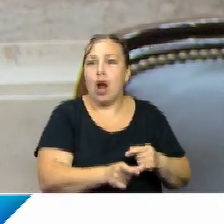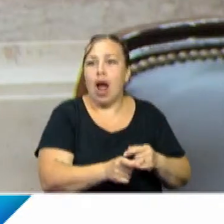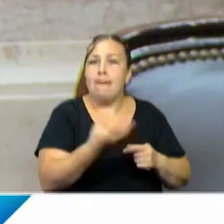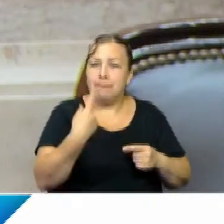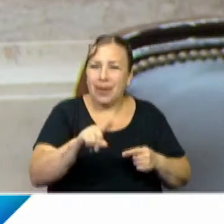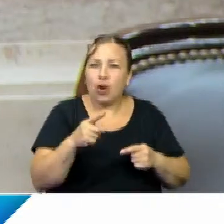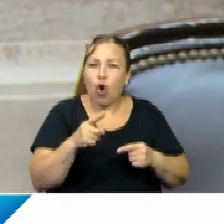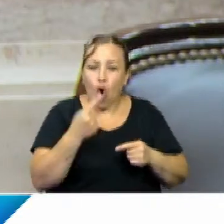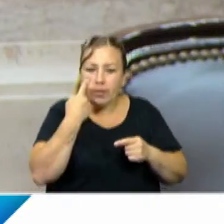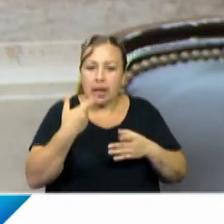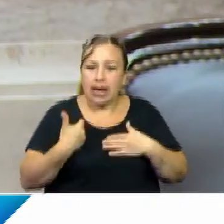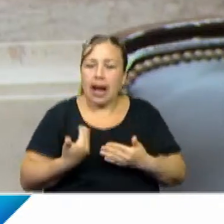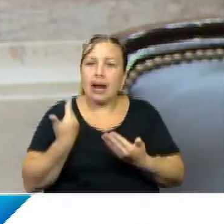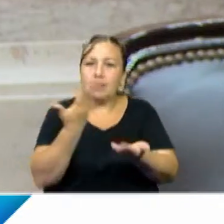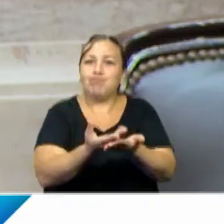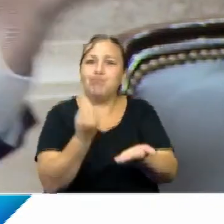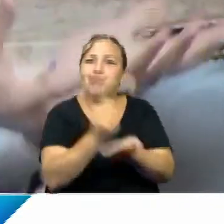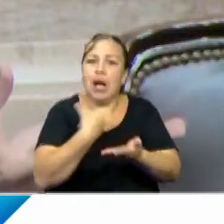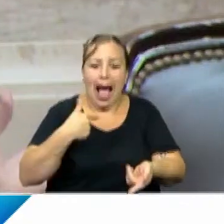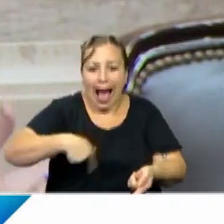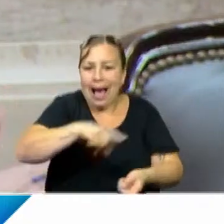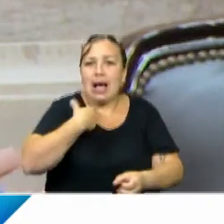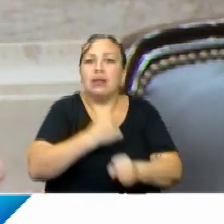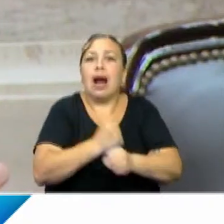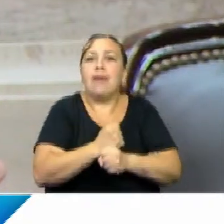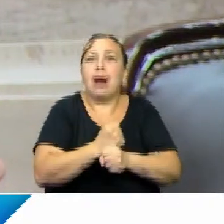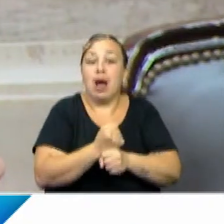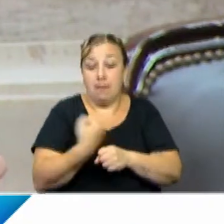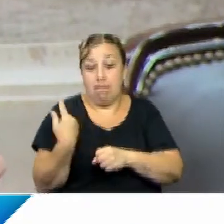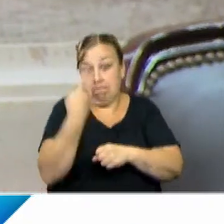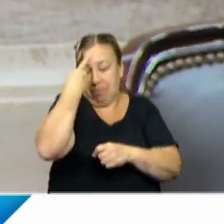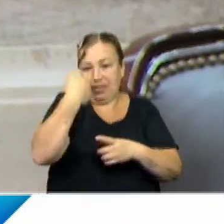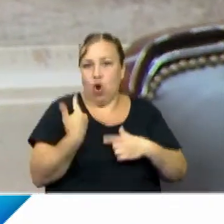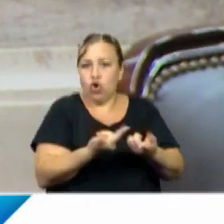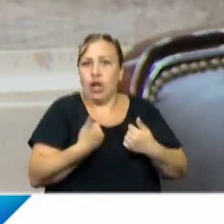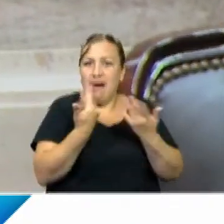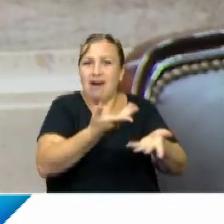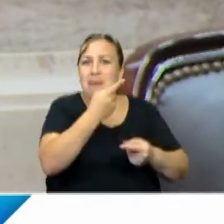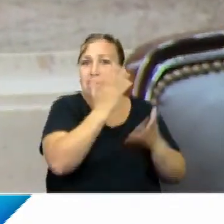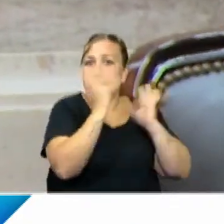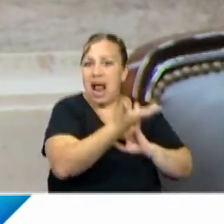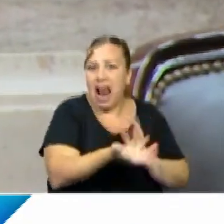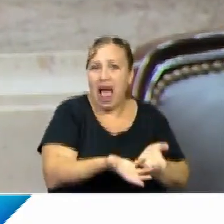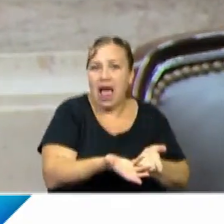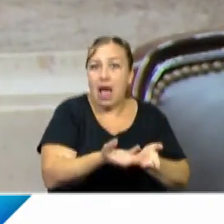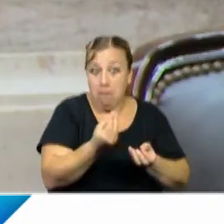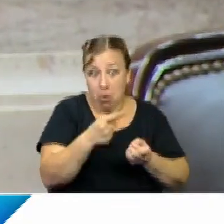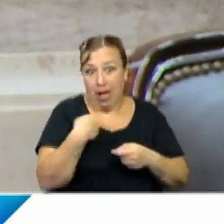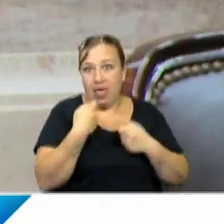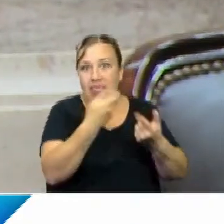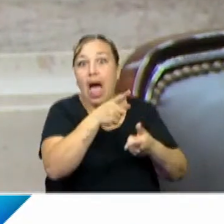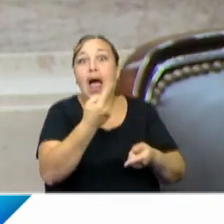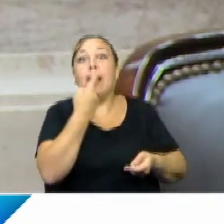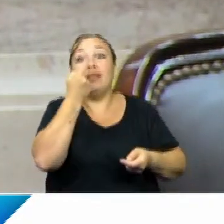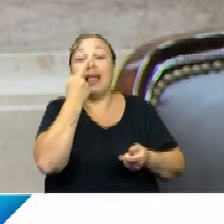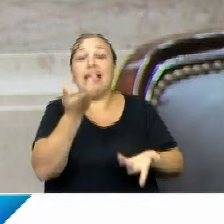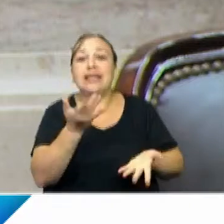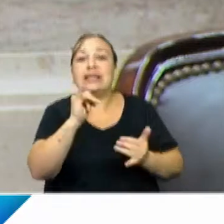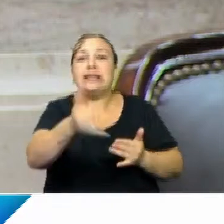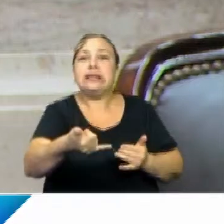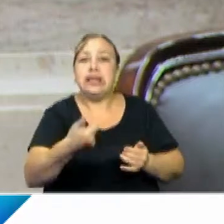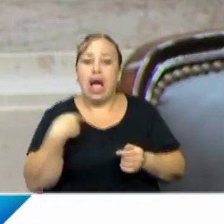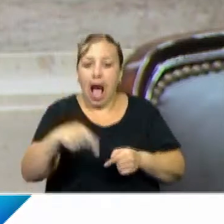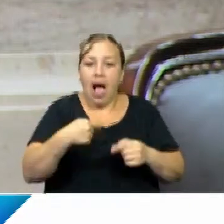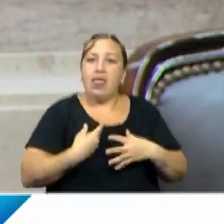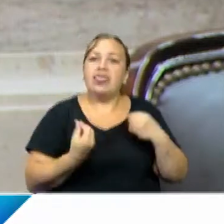representación. Y esto entonces le da de comer a un Milei. ¿Por qué le da de comer a Milei? Porque te está importando cuando venís acá